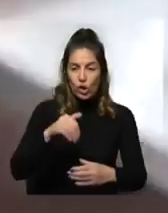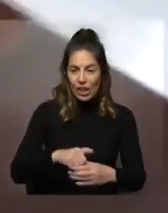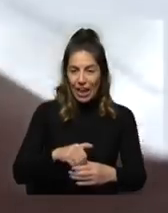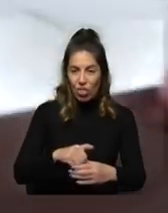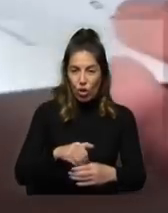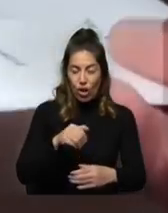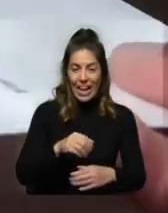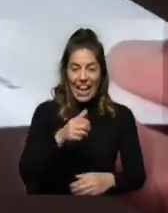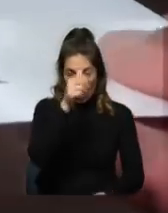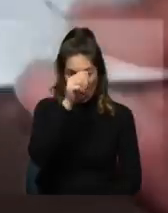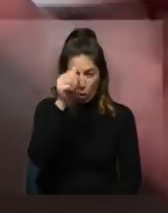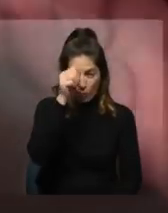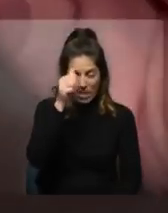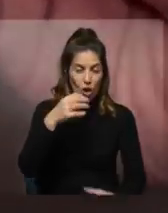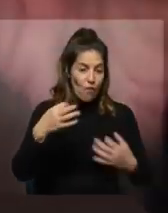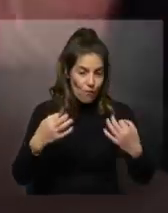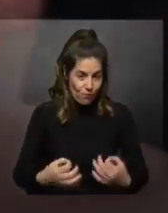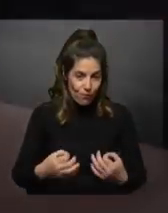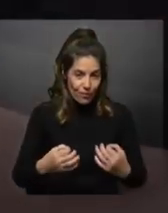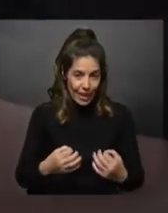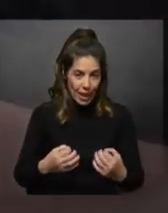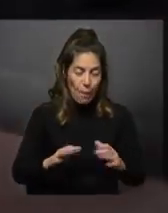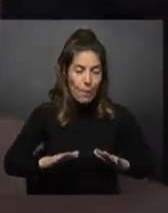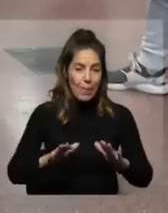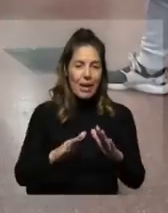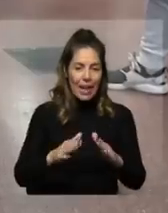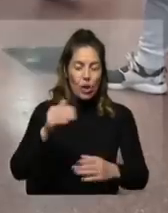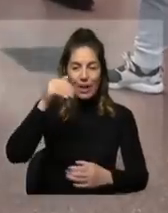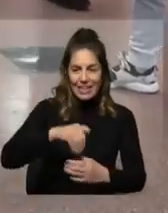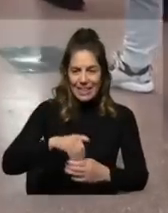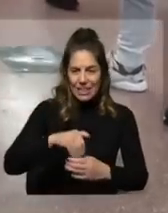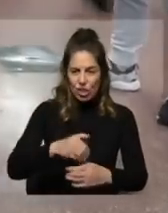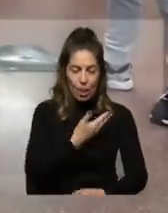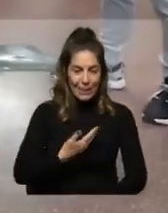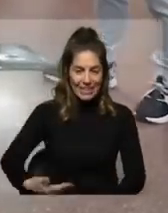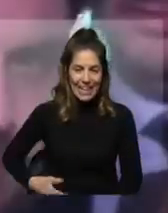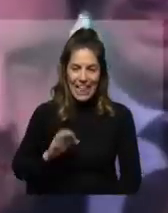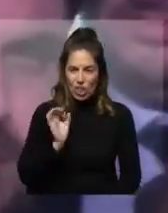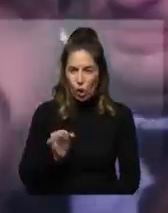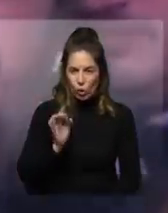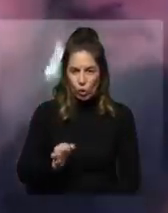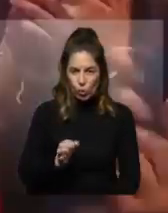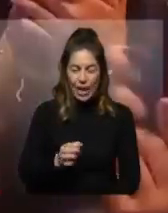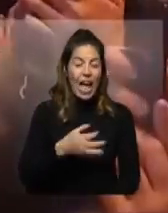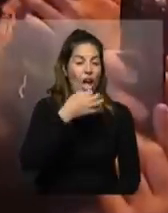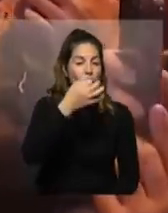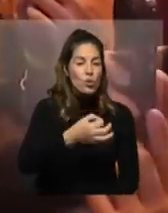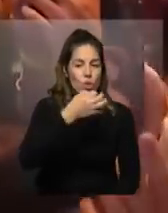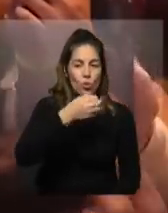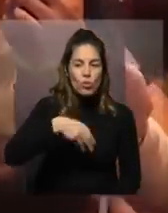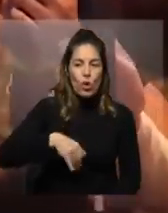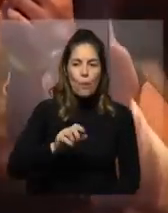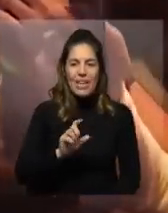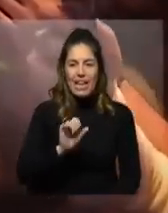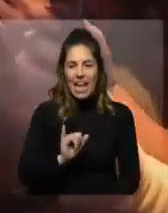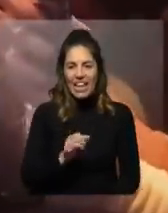las paso este domingo y quedó bien posicionado de Cara a las elecciones presidenciales de octubre en su discurso el candidato Javier milei aseguró que su